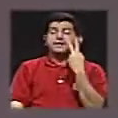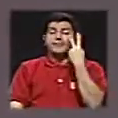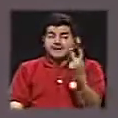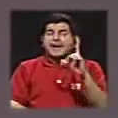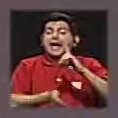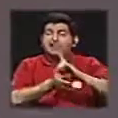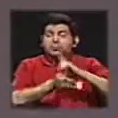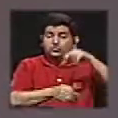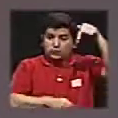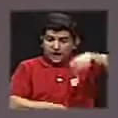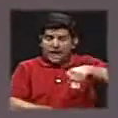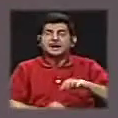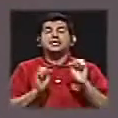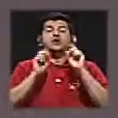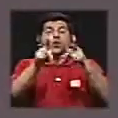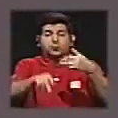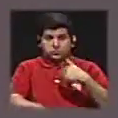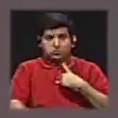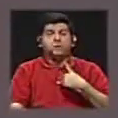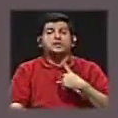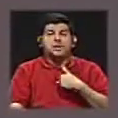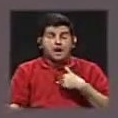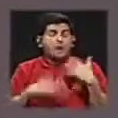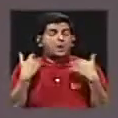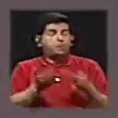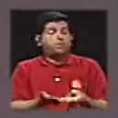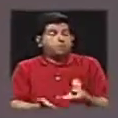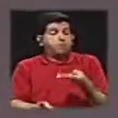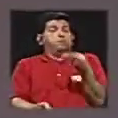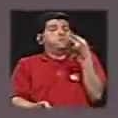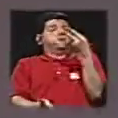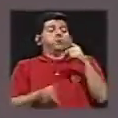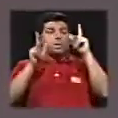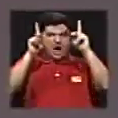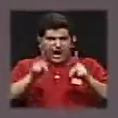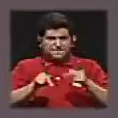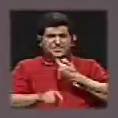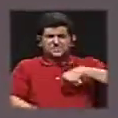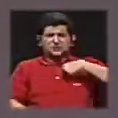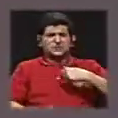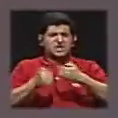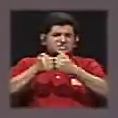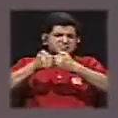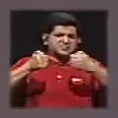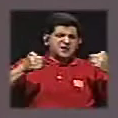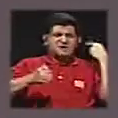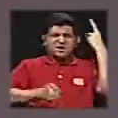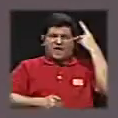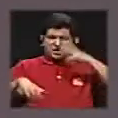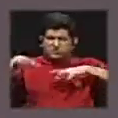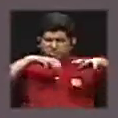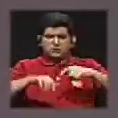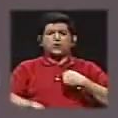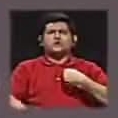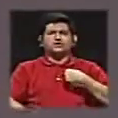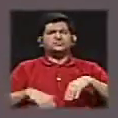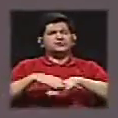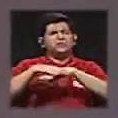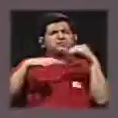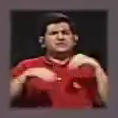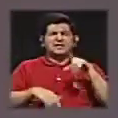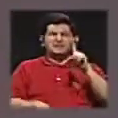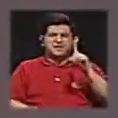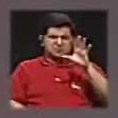doctor, aquí se nos presenta una oportunidad valiosísima a quienes hemos estado alejados de la política activa. Yo me retiré, por ejemplo,